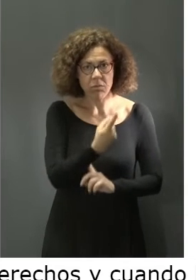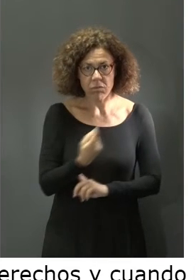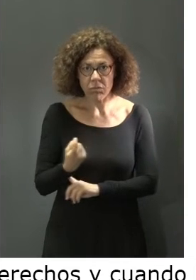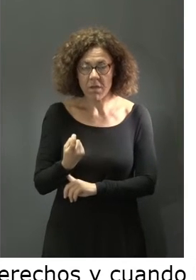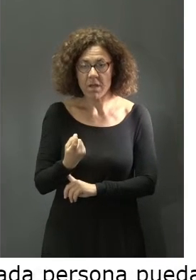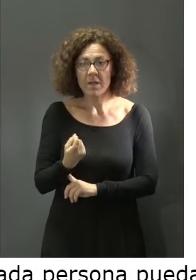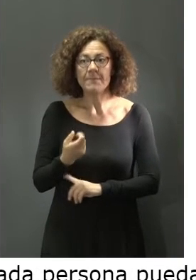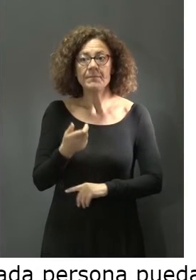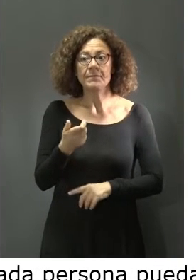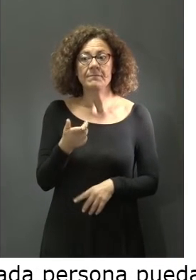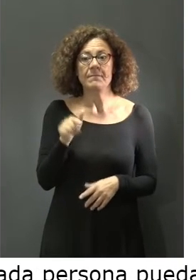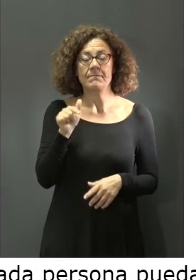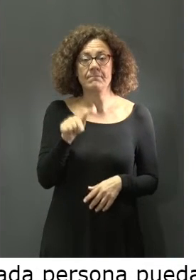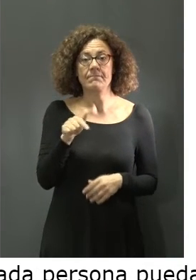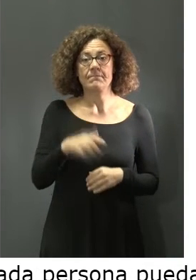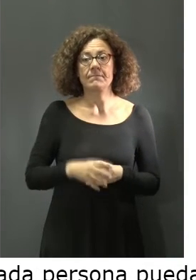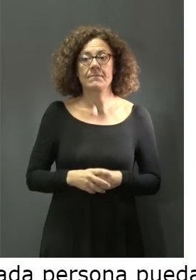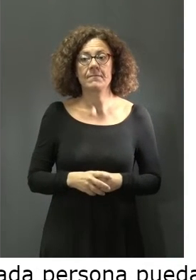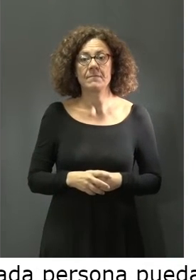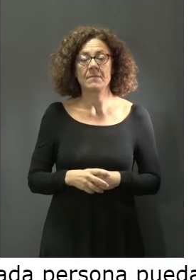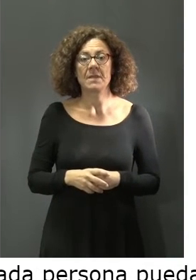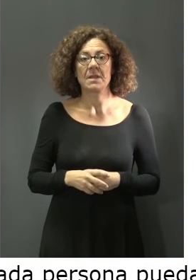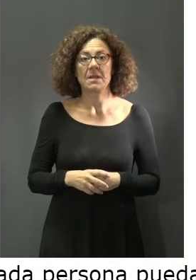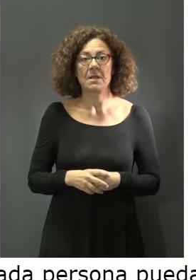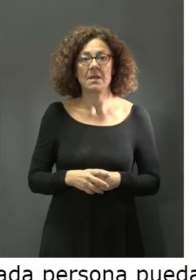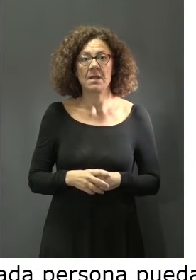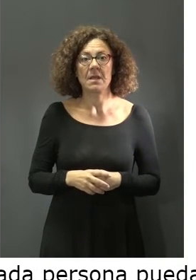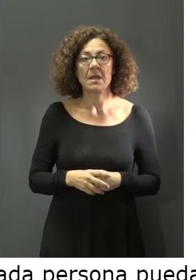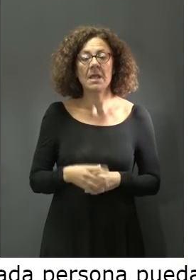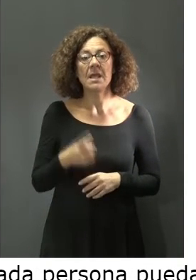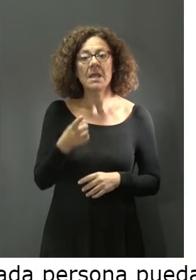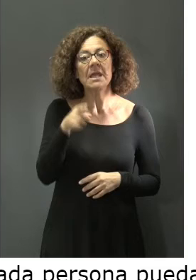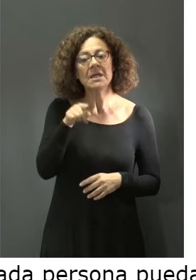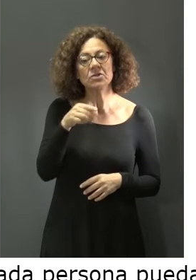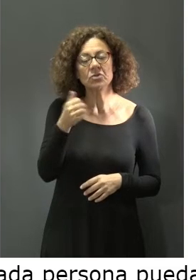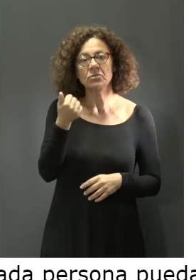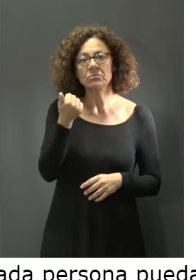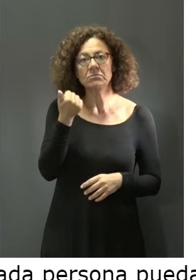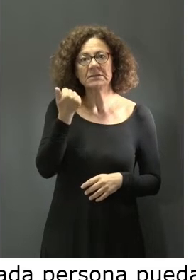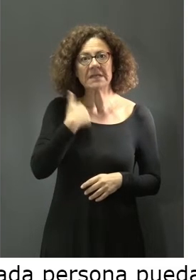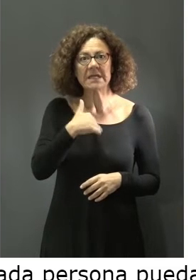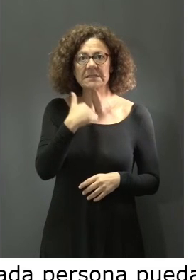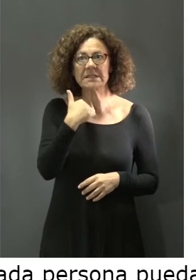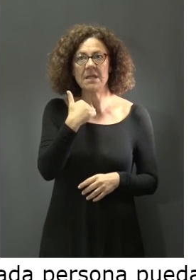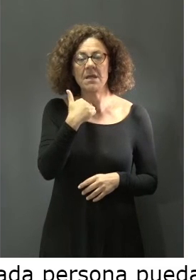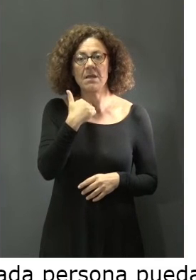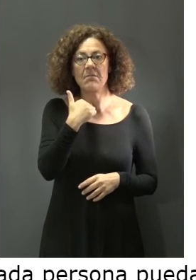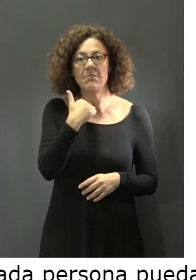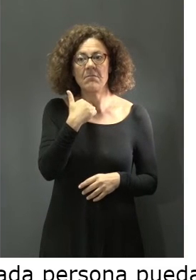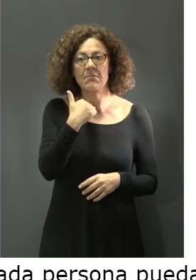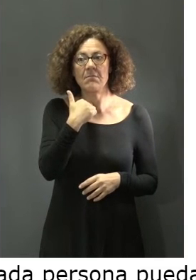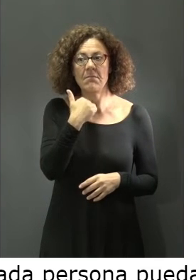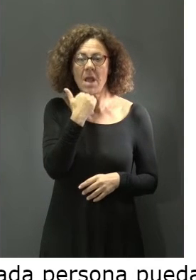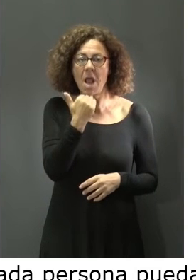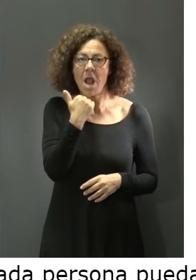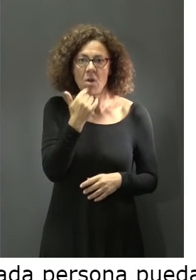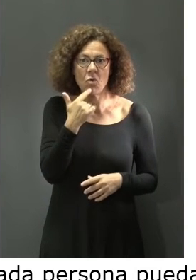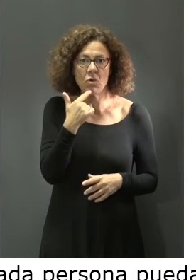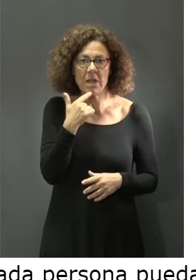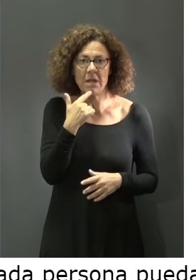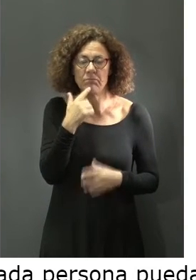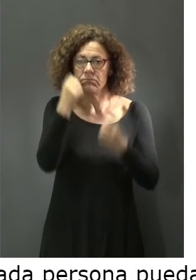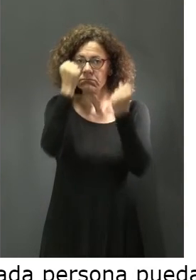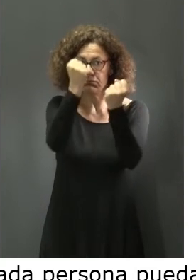Y como esto pues ya se toma, ¿no?, como desde el propio